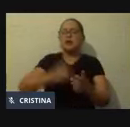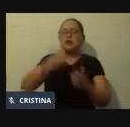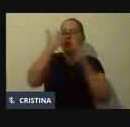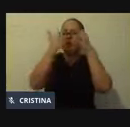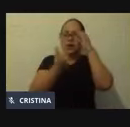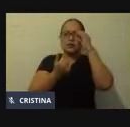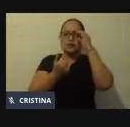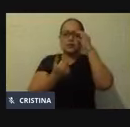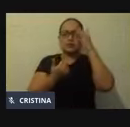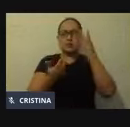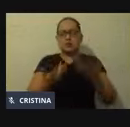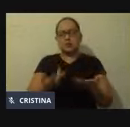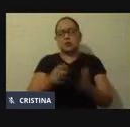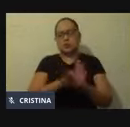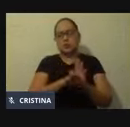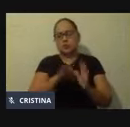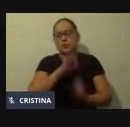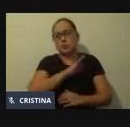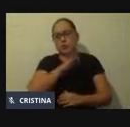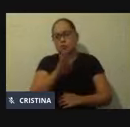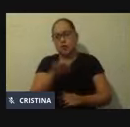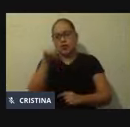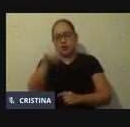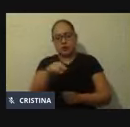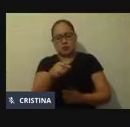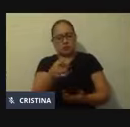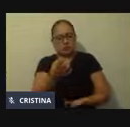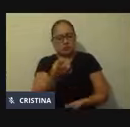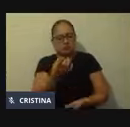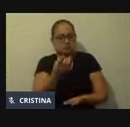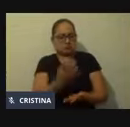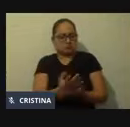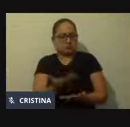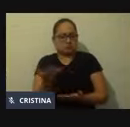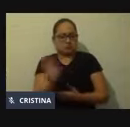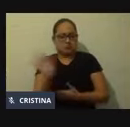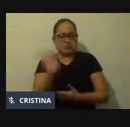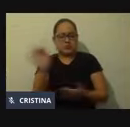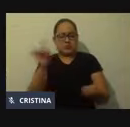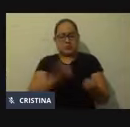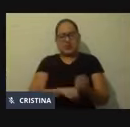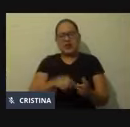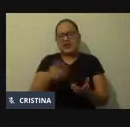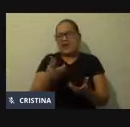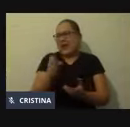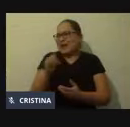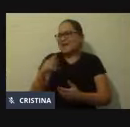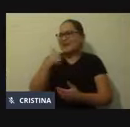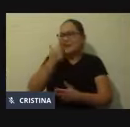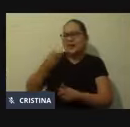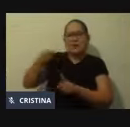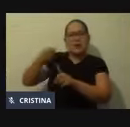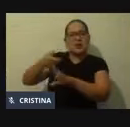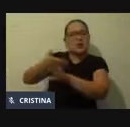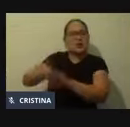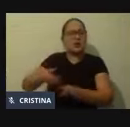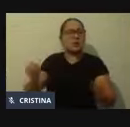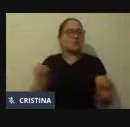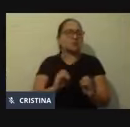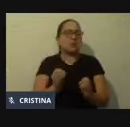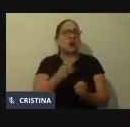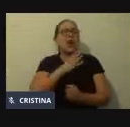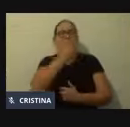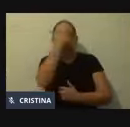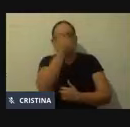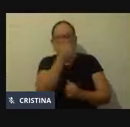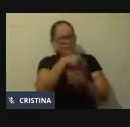ser solamente porque le cae mal, puede ser solamente porque iba pasando y se le ocurrió. O sea, la razón pueden ser mil razones,